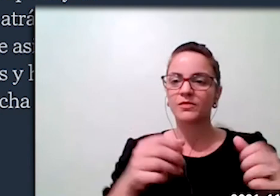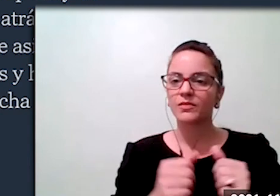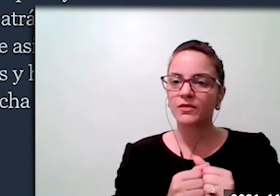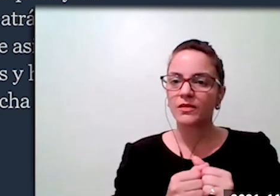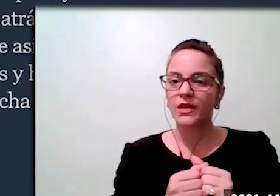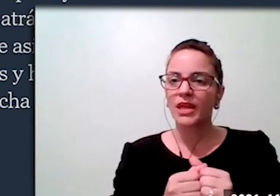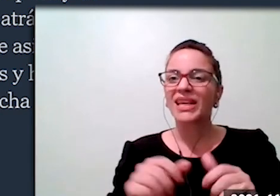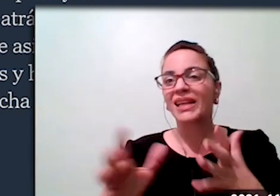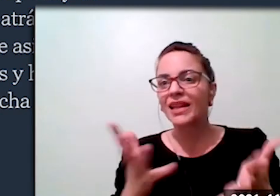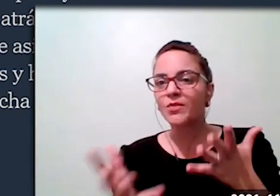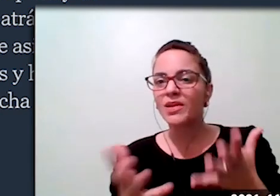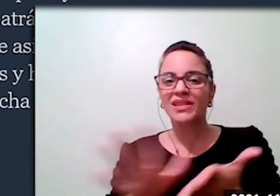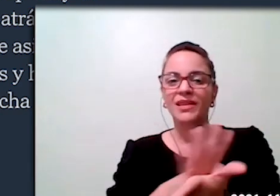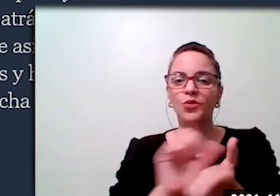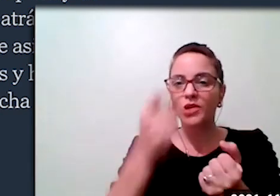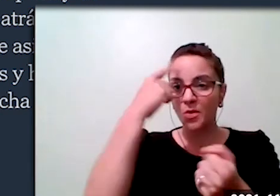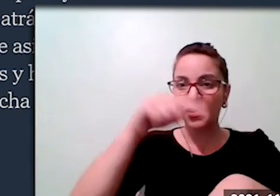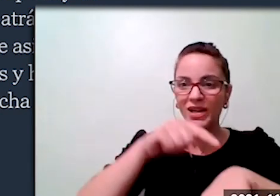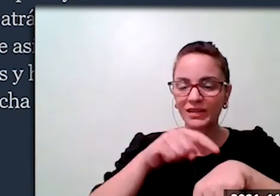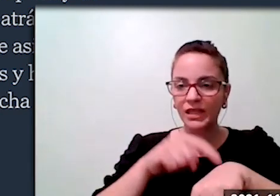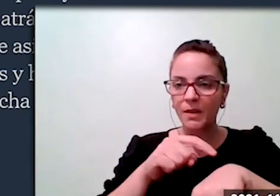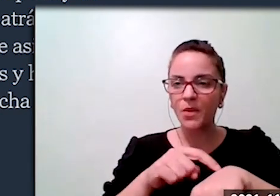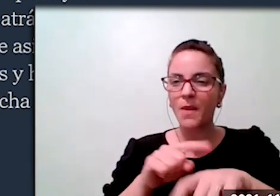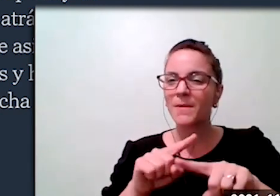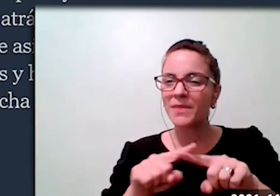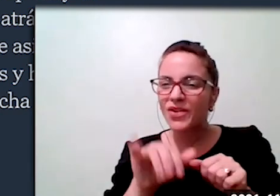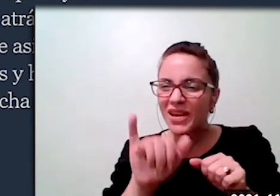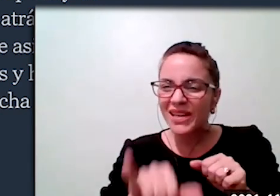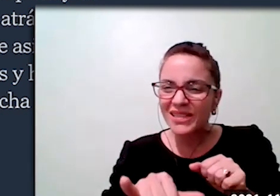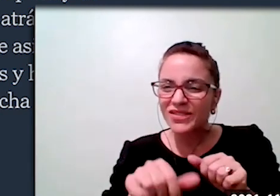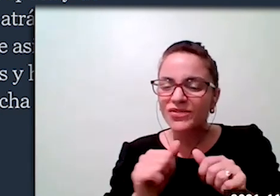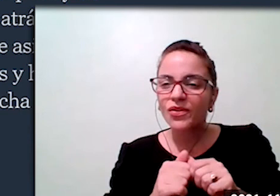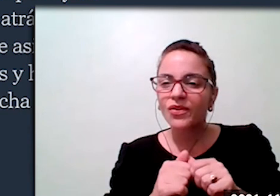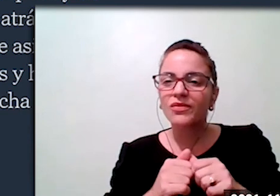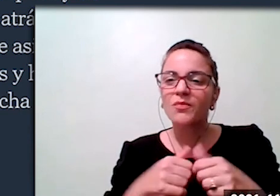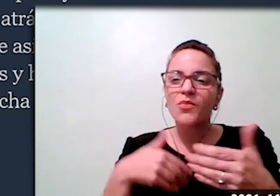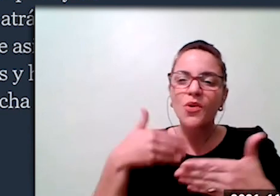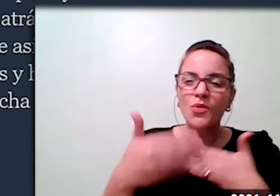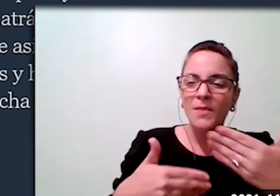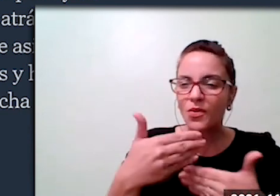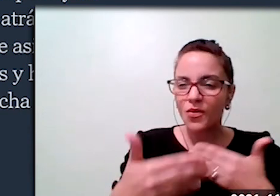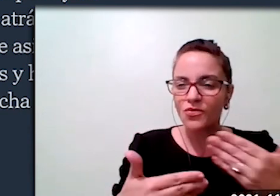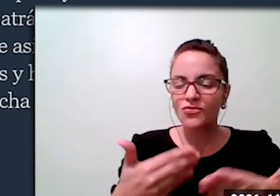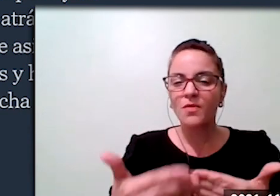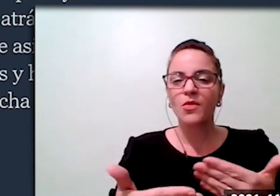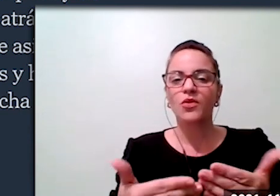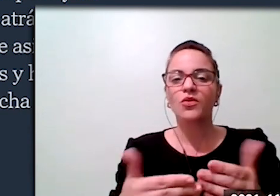tiempo, ver las indicaciones de una vida cotidiana que se va configurando en esa isleta.